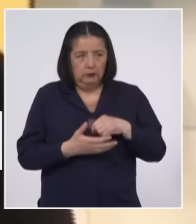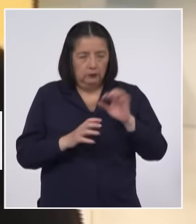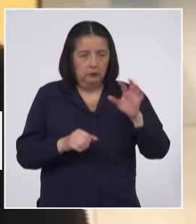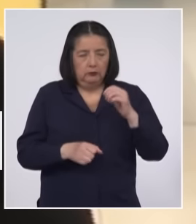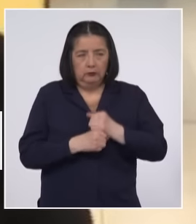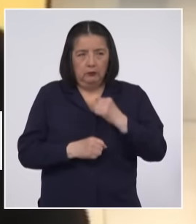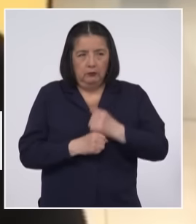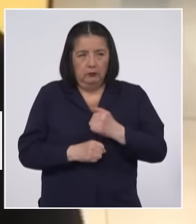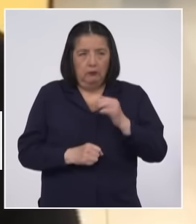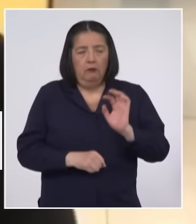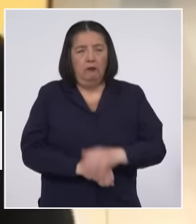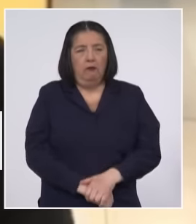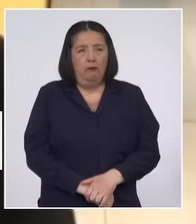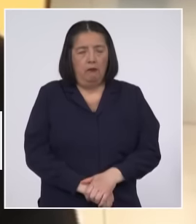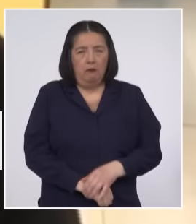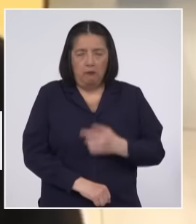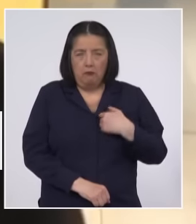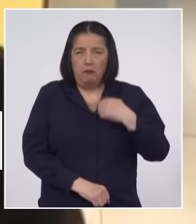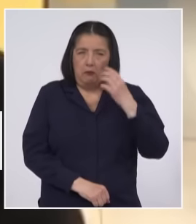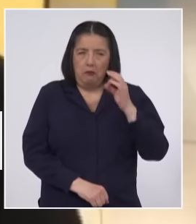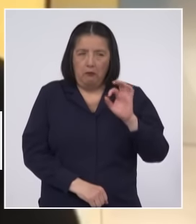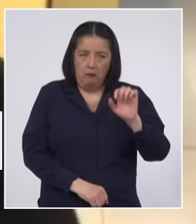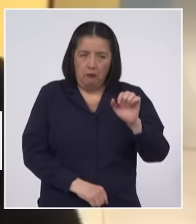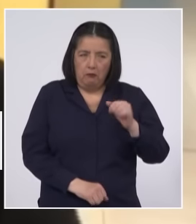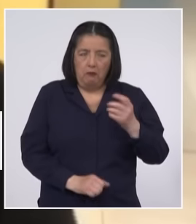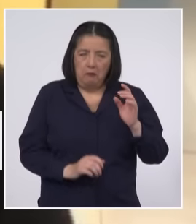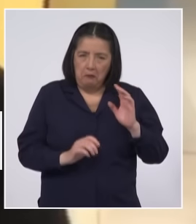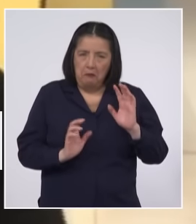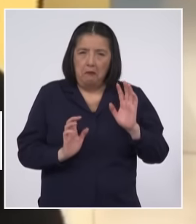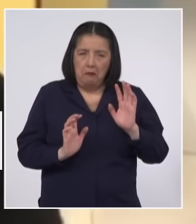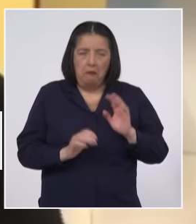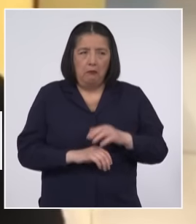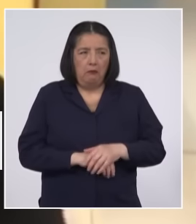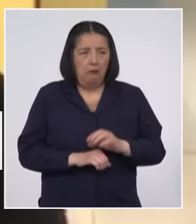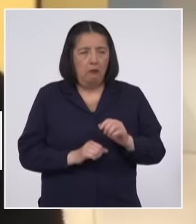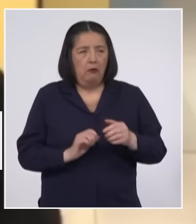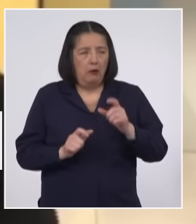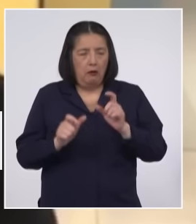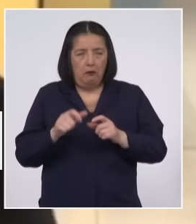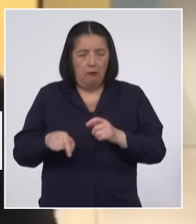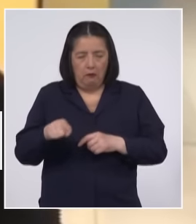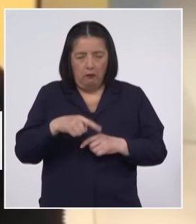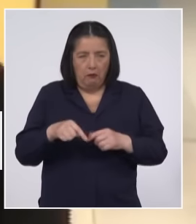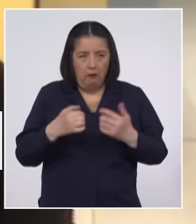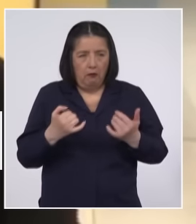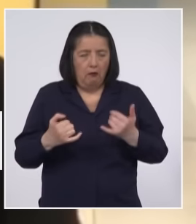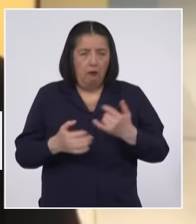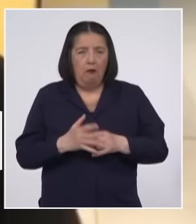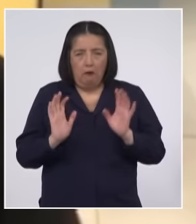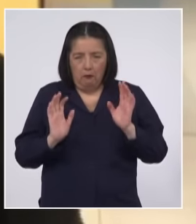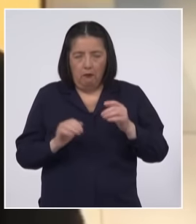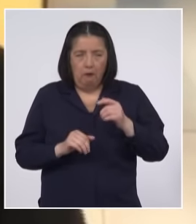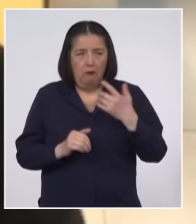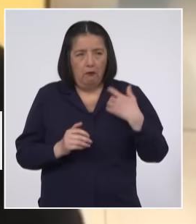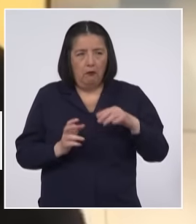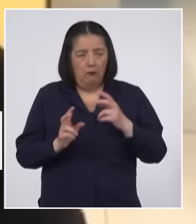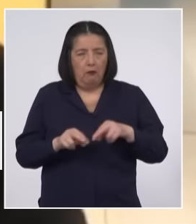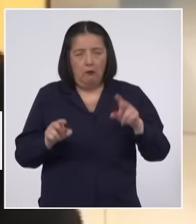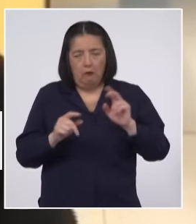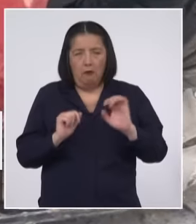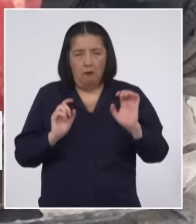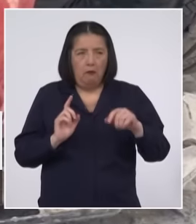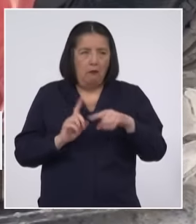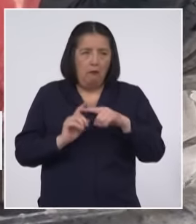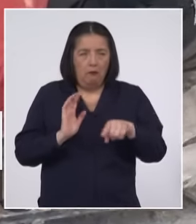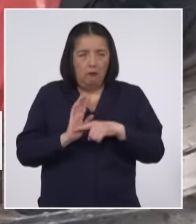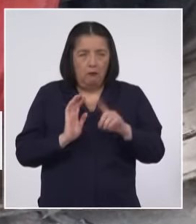labor, su trabajo, y creo que a la luz de los hechos el pueblo sabrá ponderar y valorar las acciones positivas y